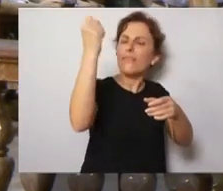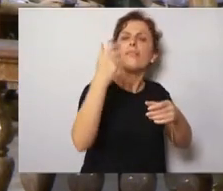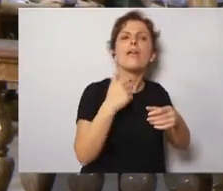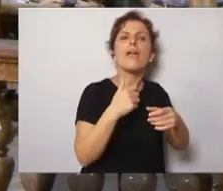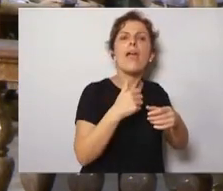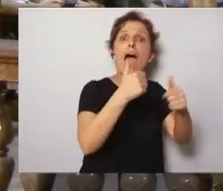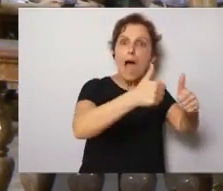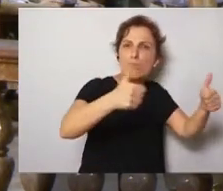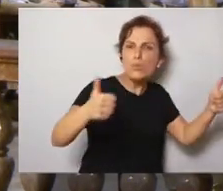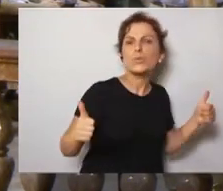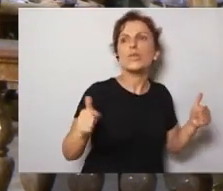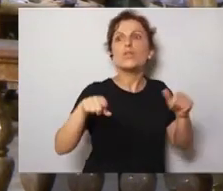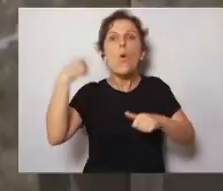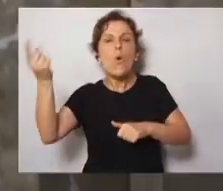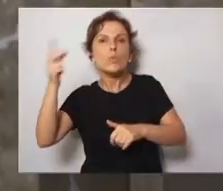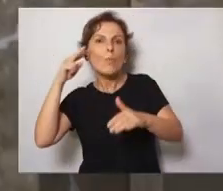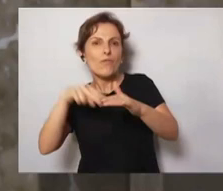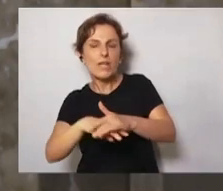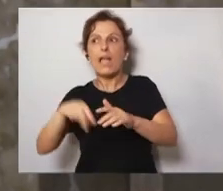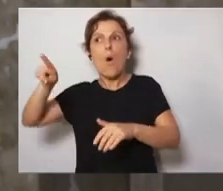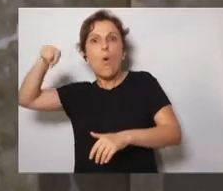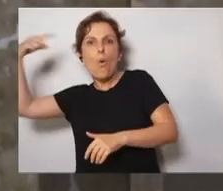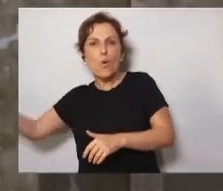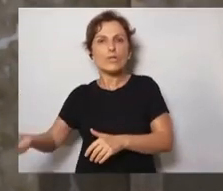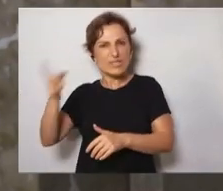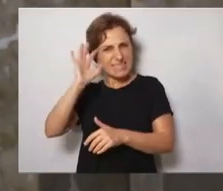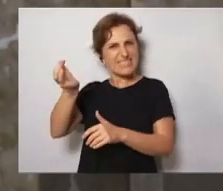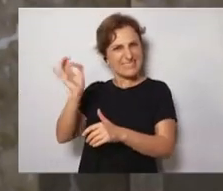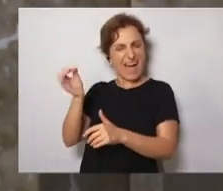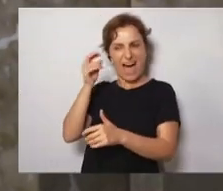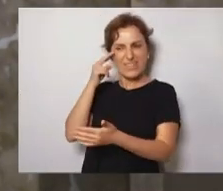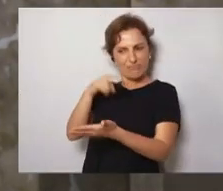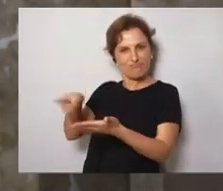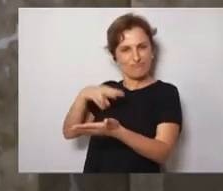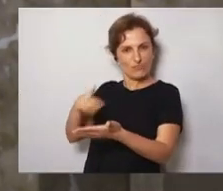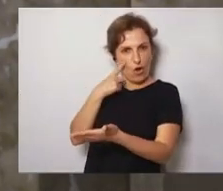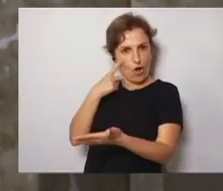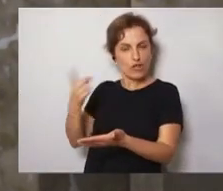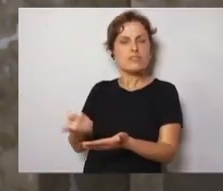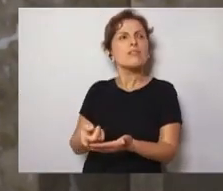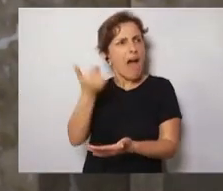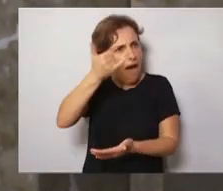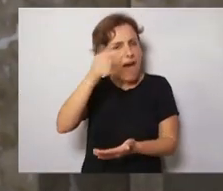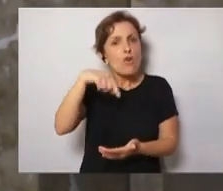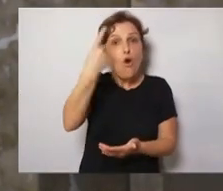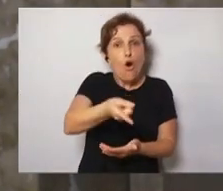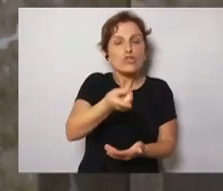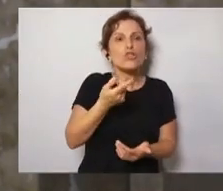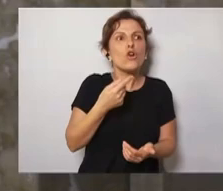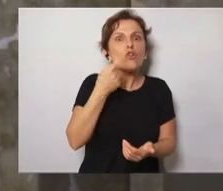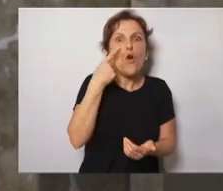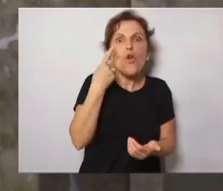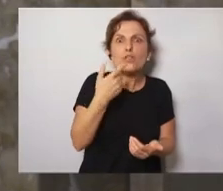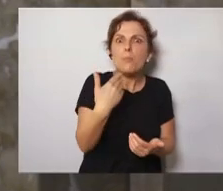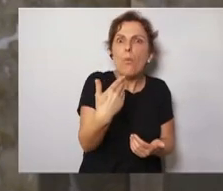en tercer lugar como doctores después vienen los que han recibido el don de hacer milagros el don de sanar el don de